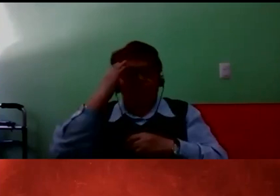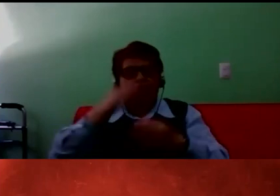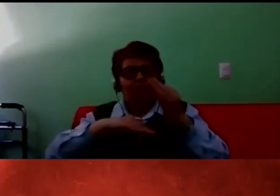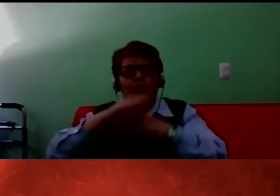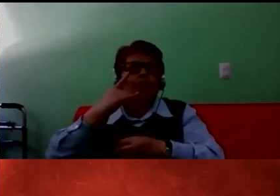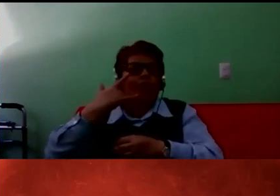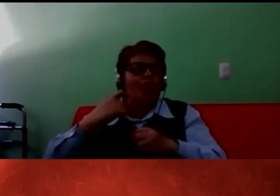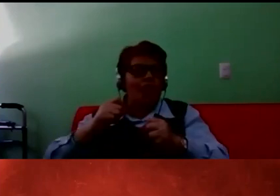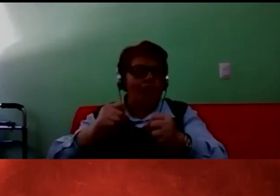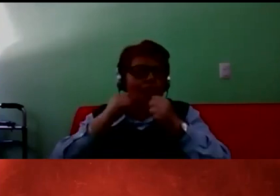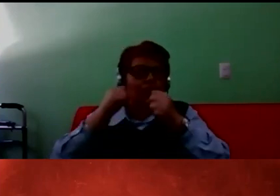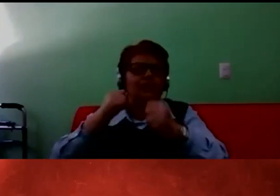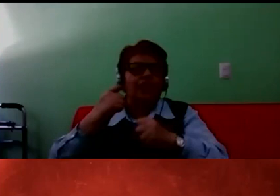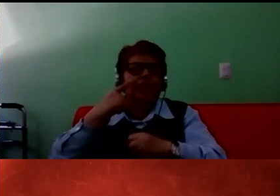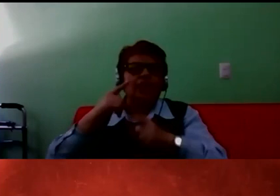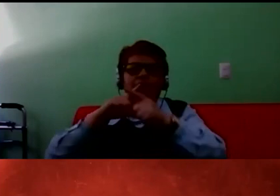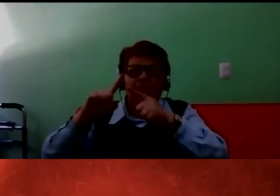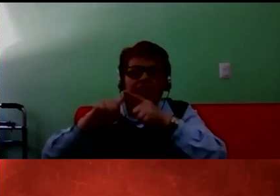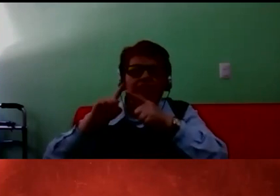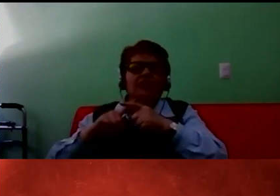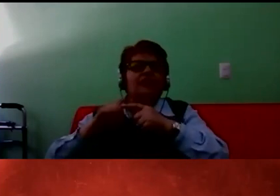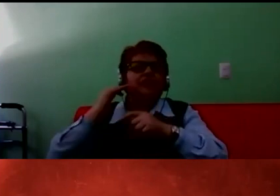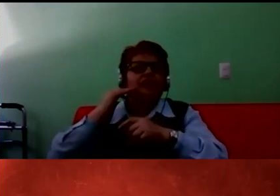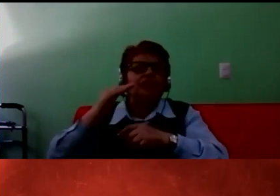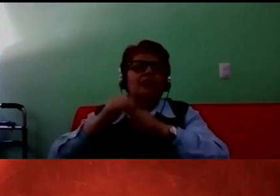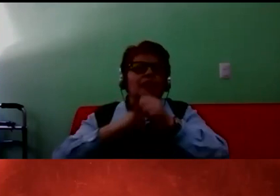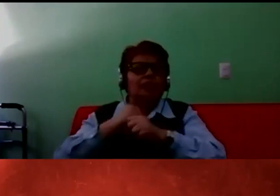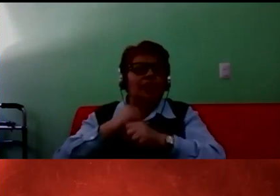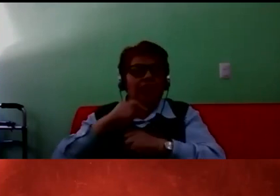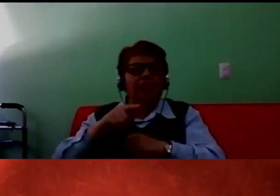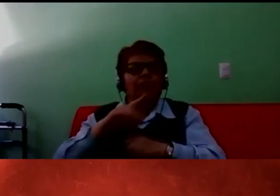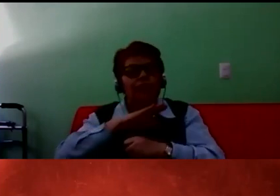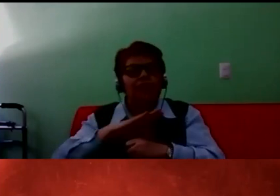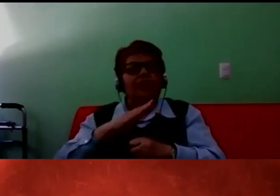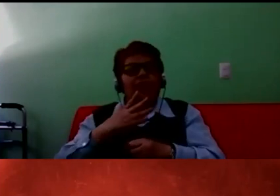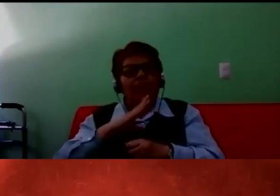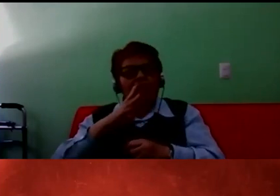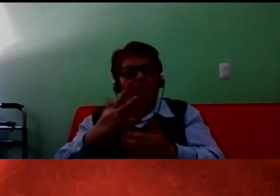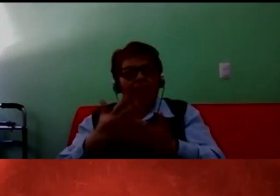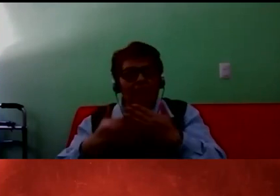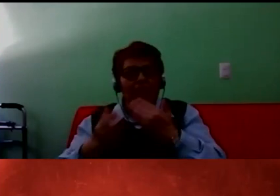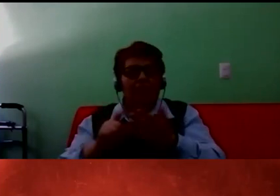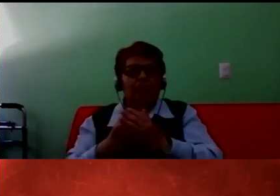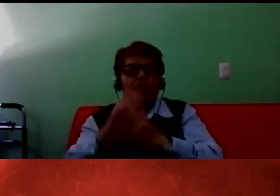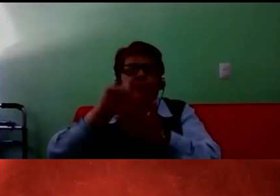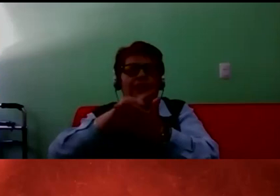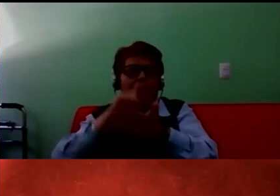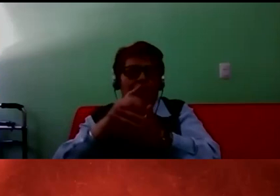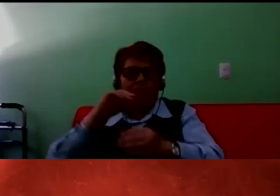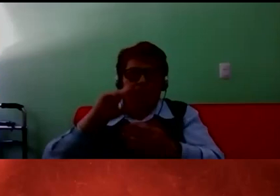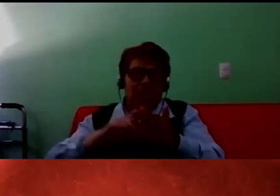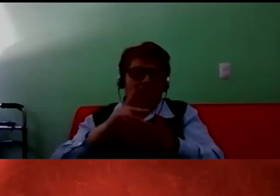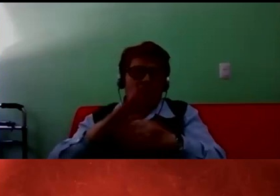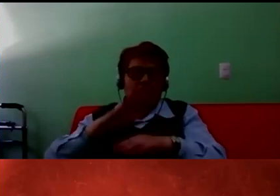en sus distintas etapas y épocas para que podamos tener hoy esta nueva ley. Entonces, una vez más,